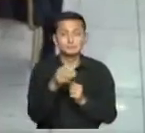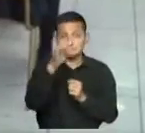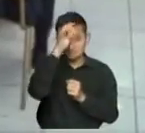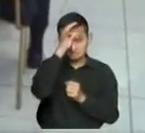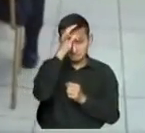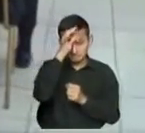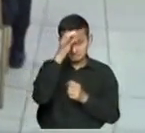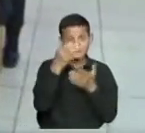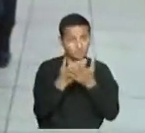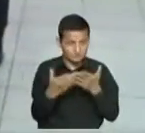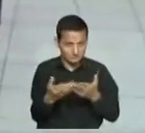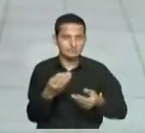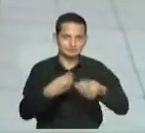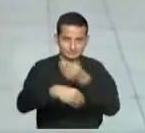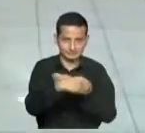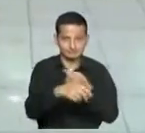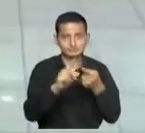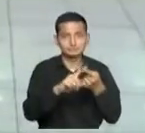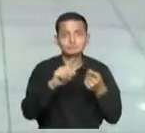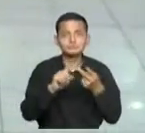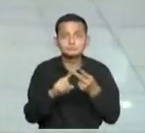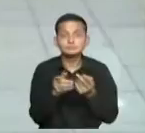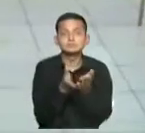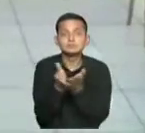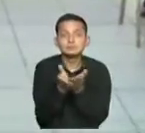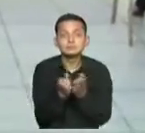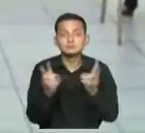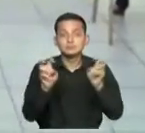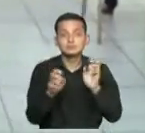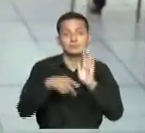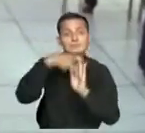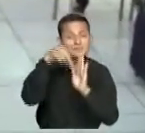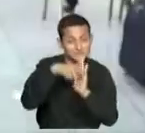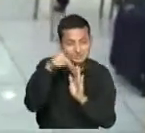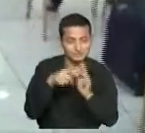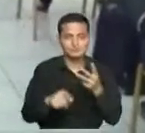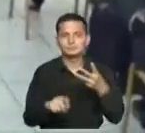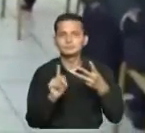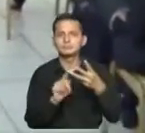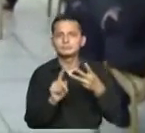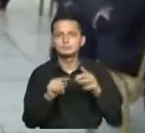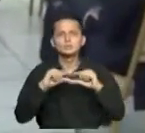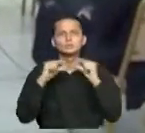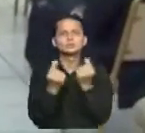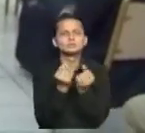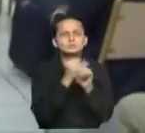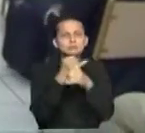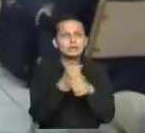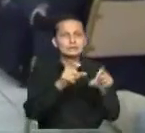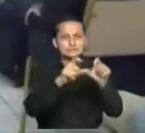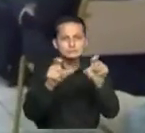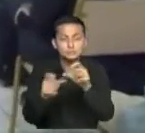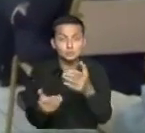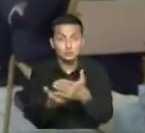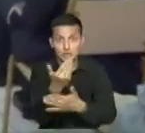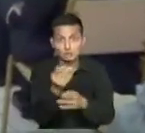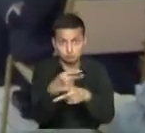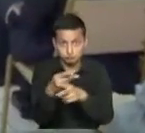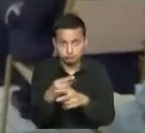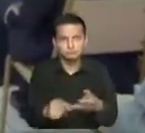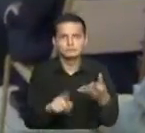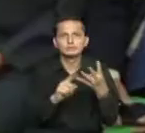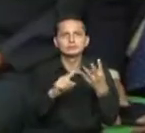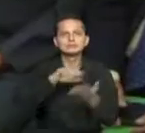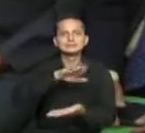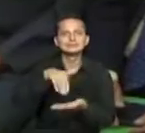hospitalarios, la presentación de bienes y servicios para la industria petrolera, conformación de un parque industrial y un centro de servicios turístico